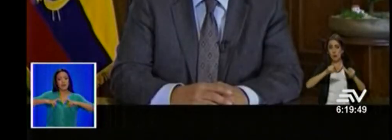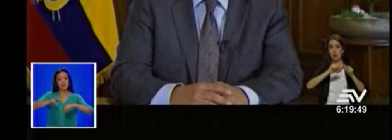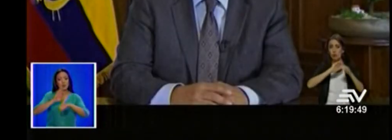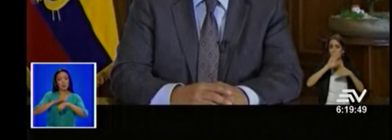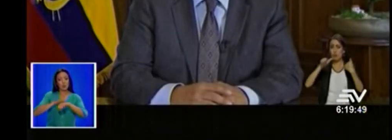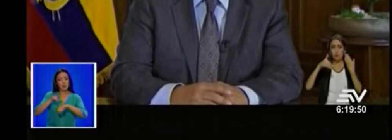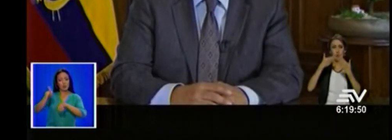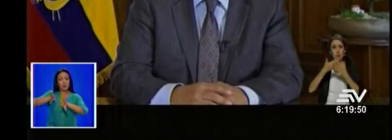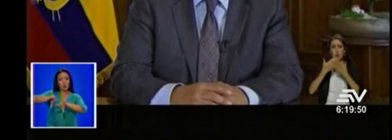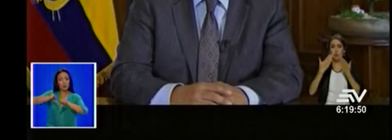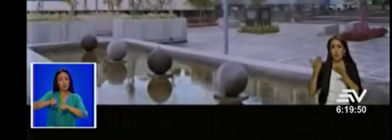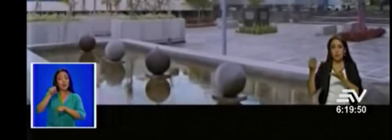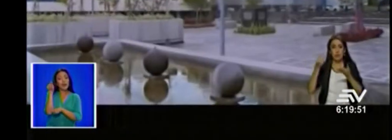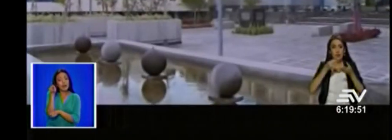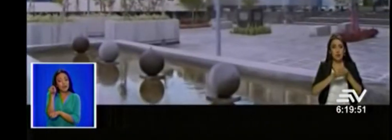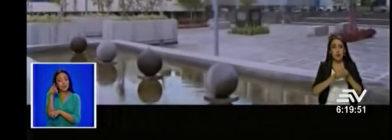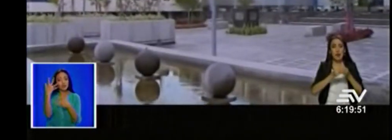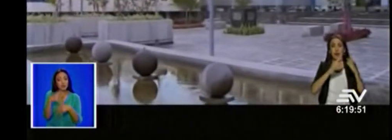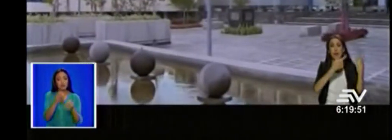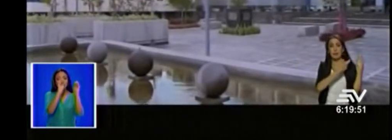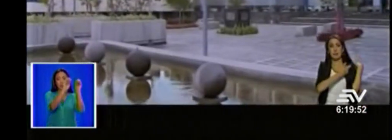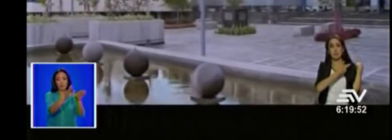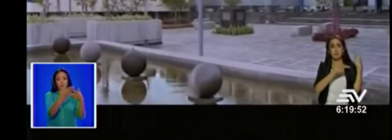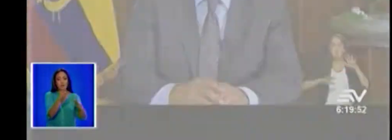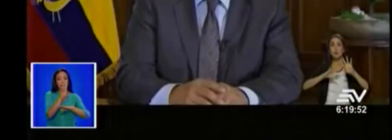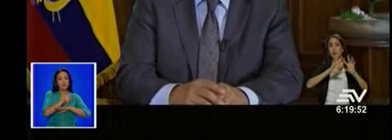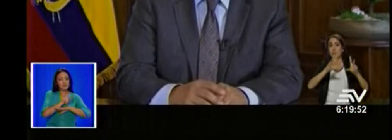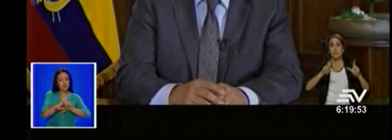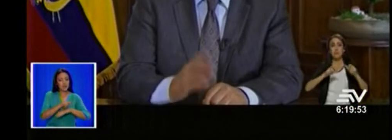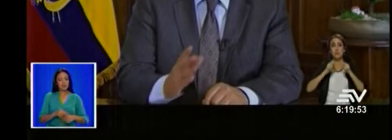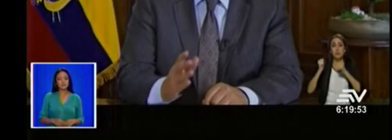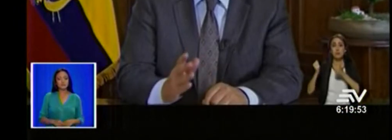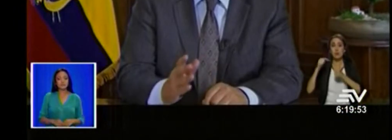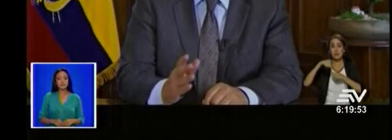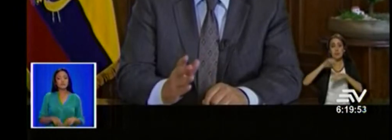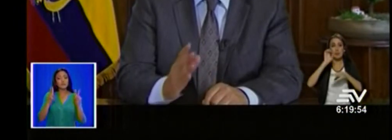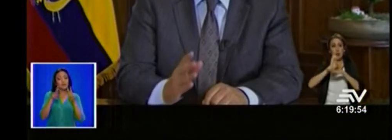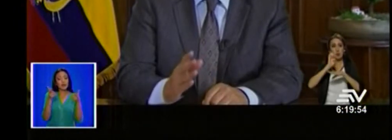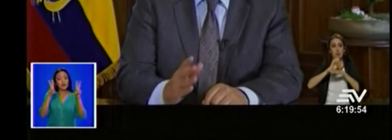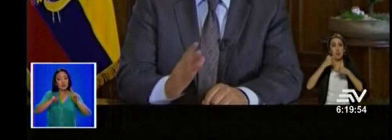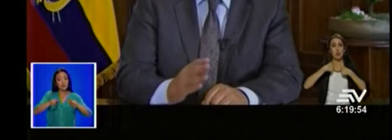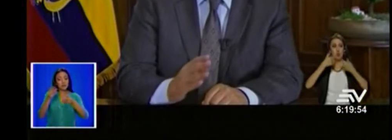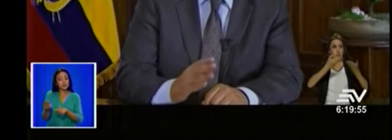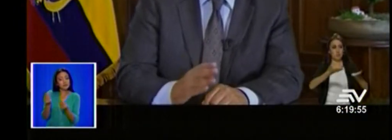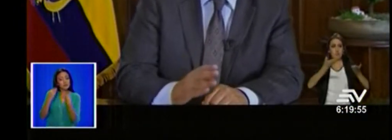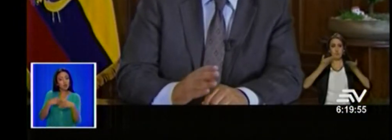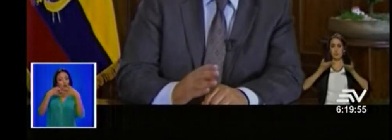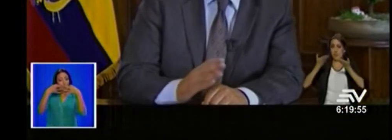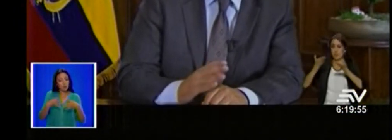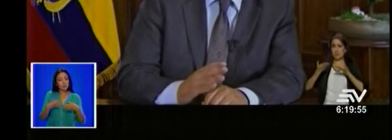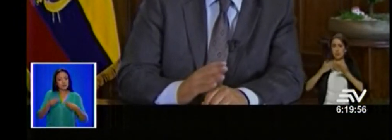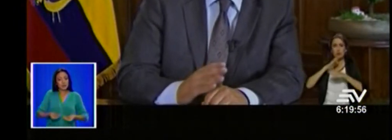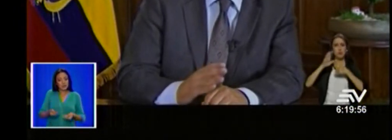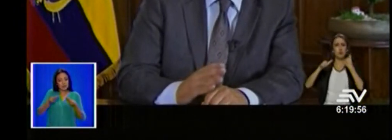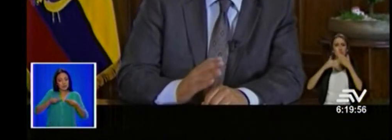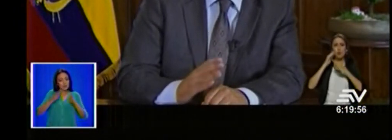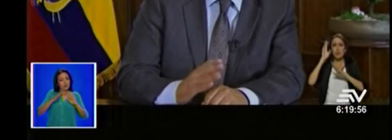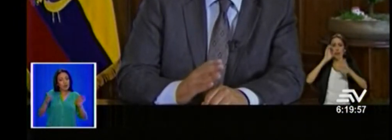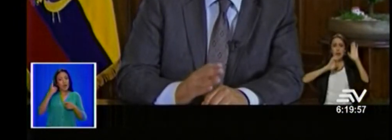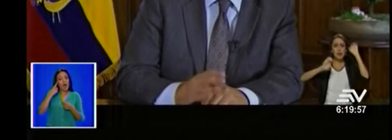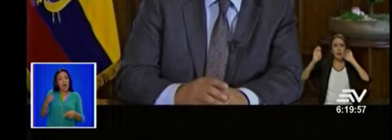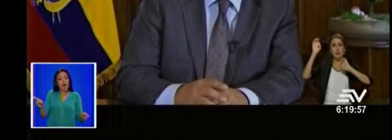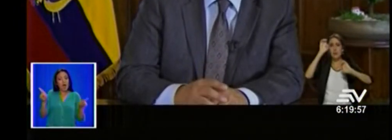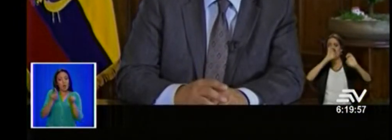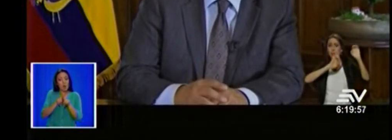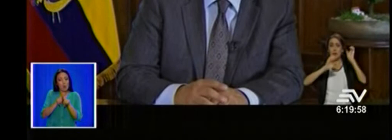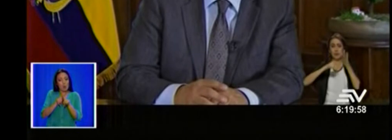casos ya reposan en manos de la Fiscalía General del Estado. He recibido oficialmente ya la evaluación técnica del primer acuerdo firmado